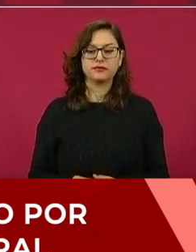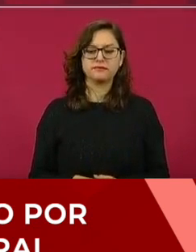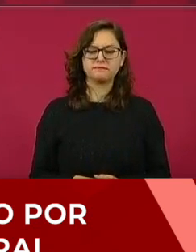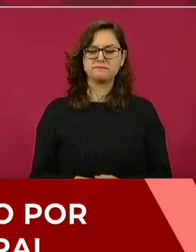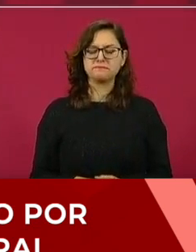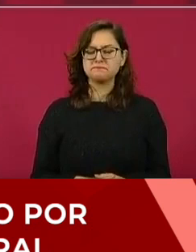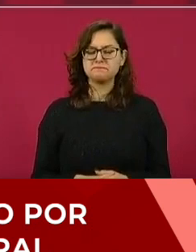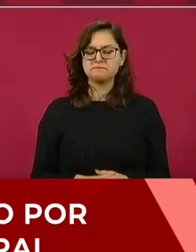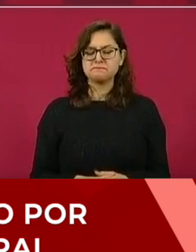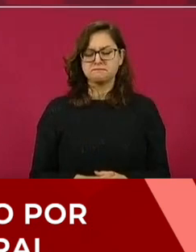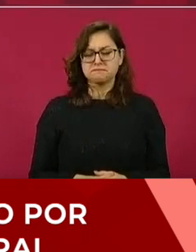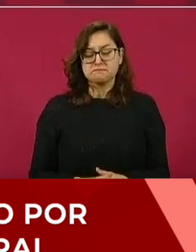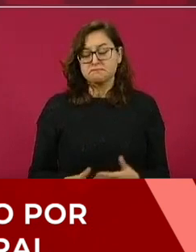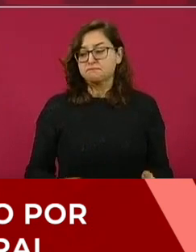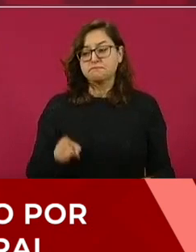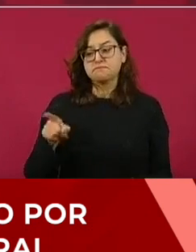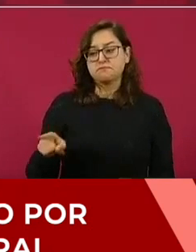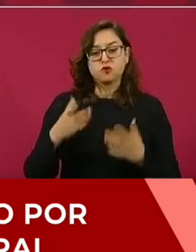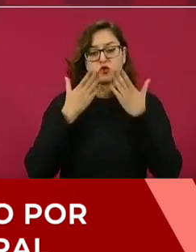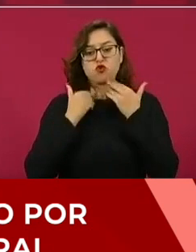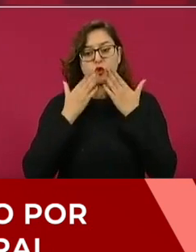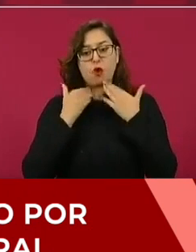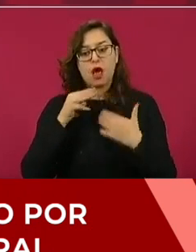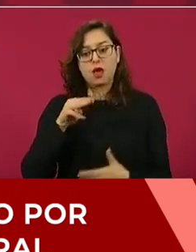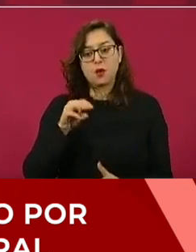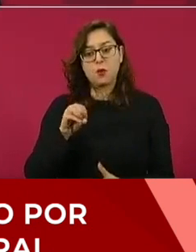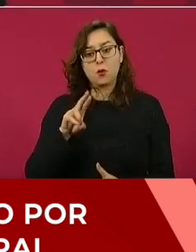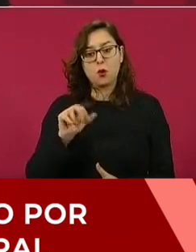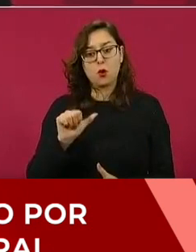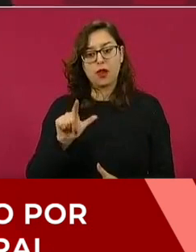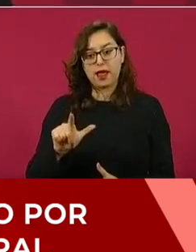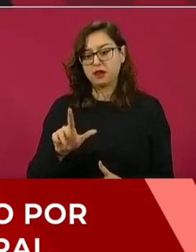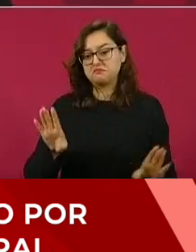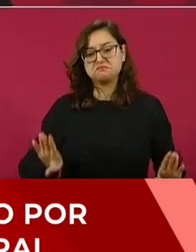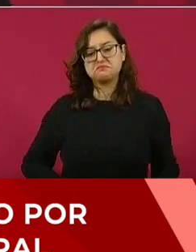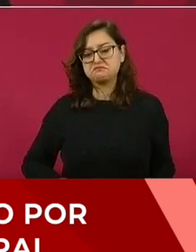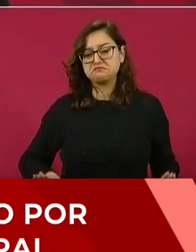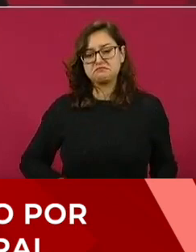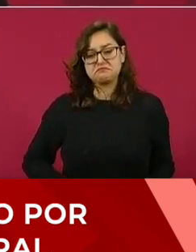inmoralidad, ¿no? Un hecho completamente inmoral.